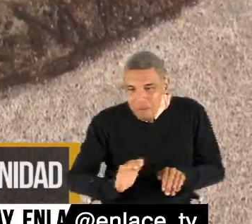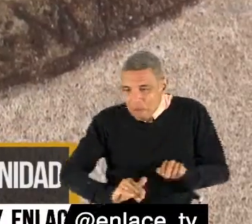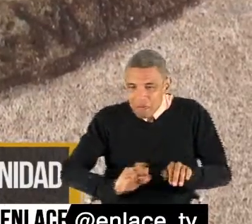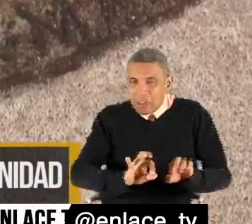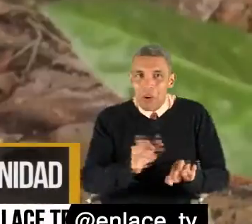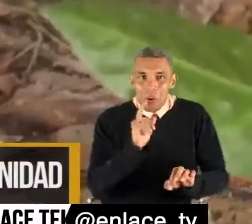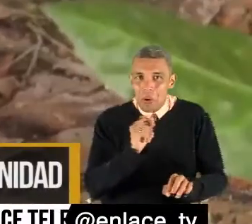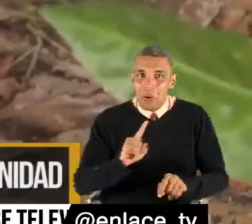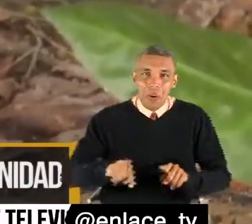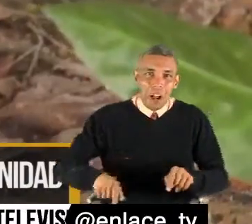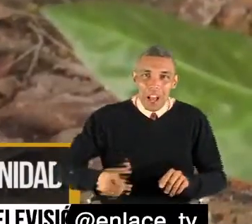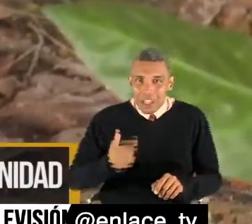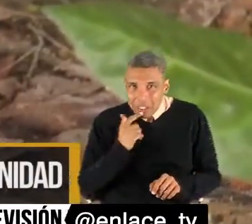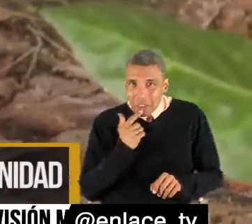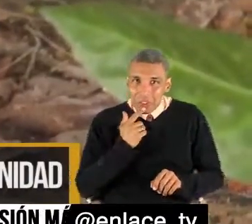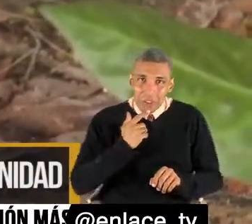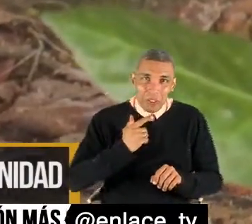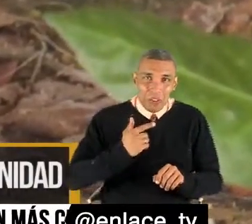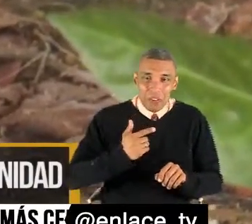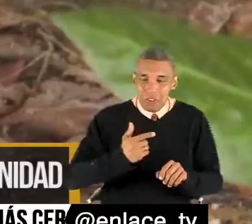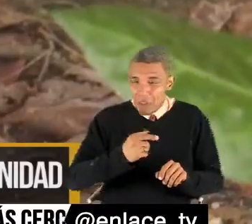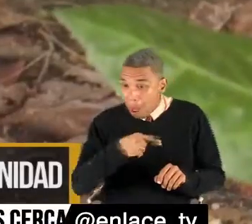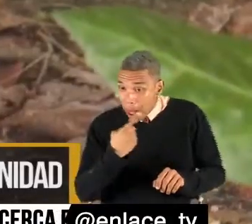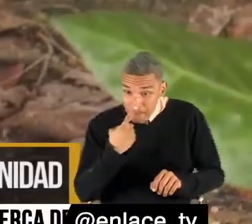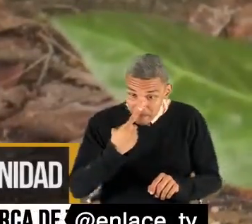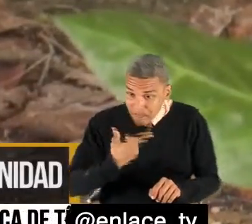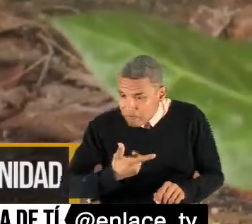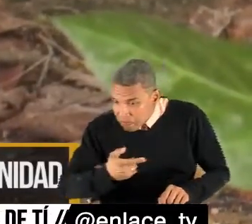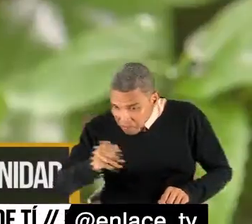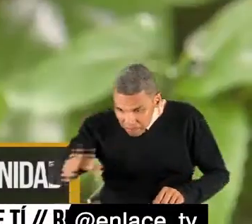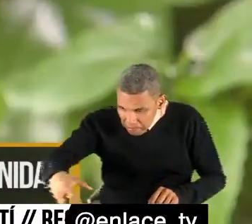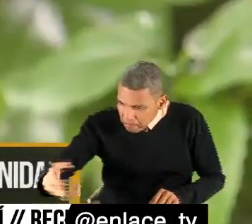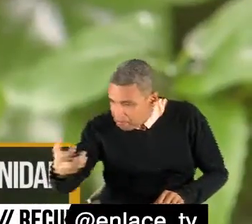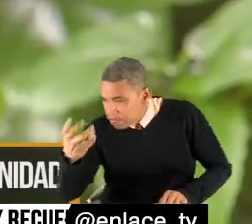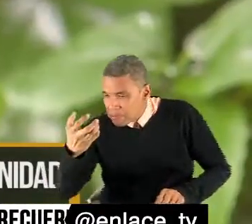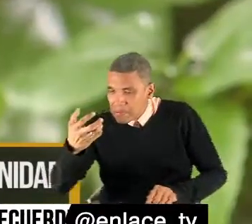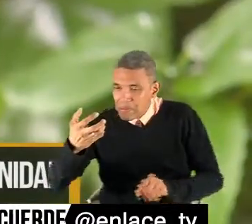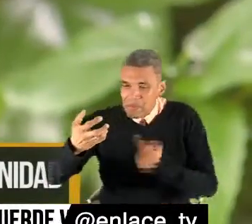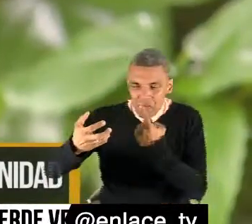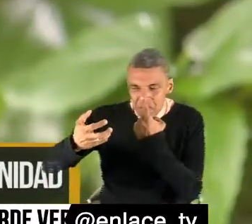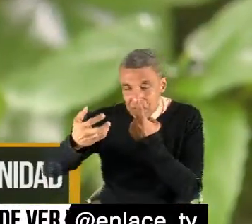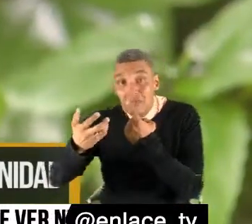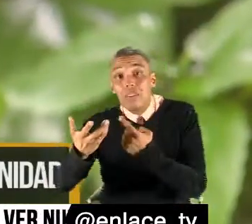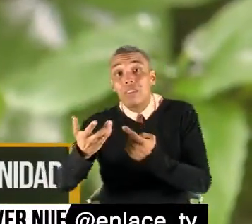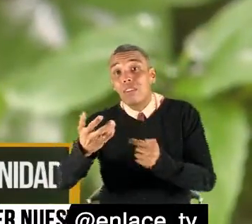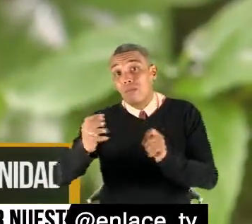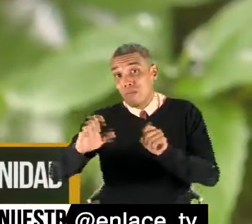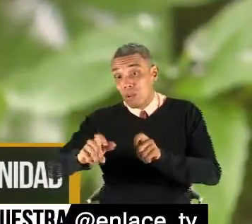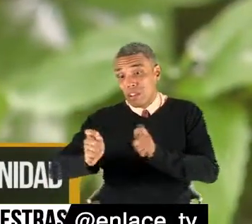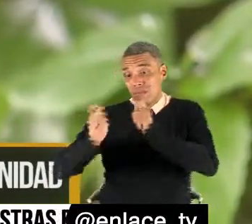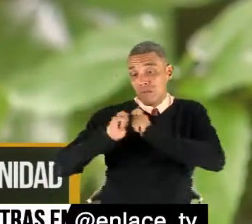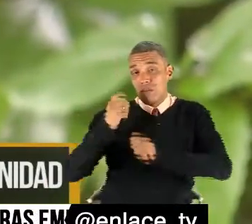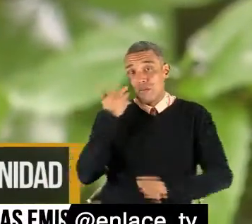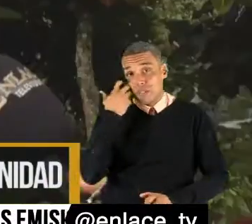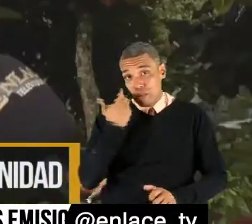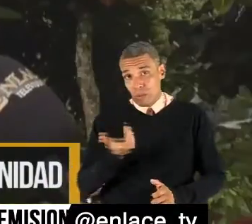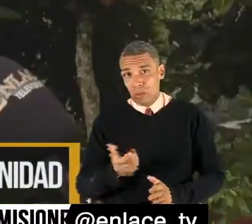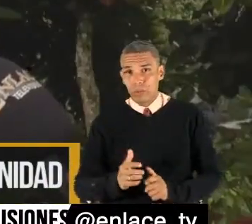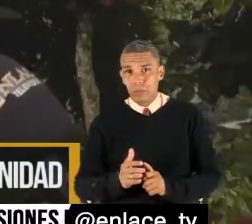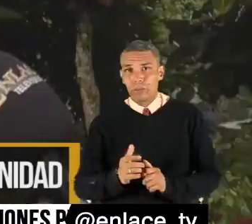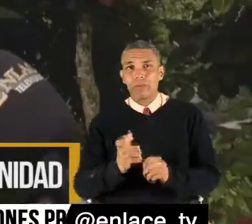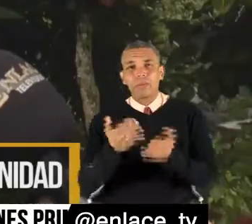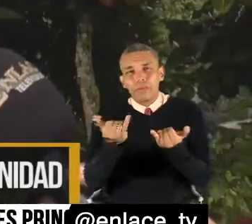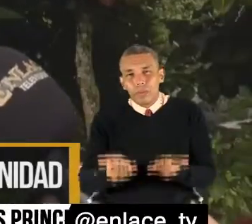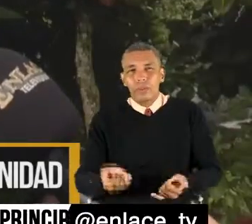cualquier cosa y pueden llevar sus manitas a la boca y de pronto nos puede quedar contaminados. Es por eso que hoy hemos hecho este llamamiento a